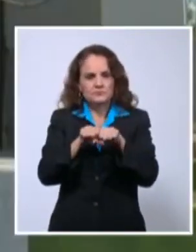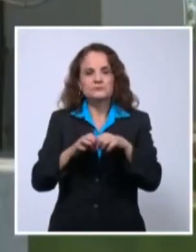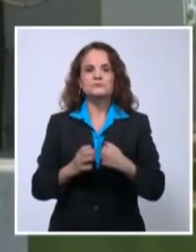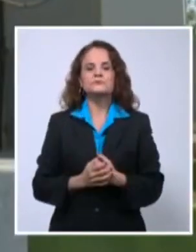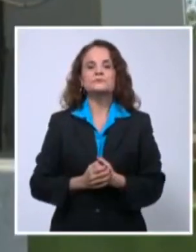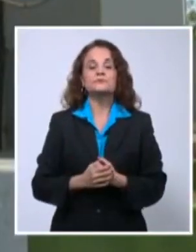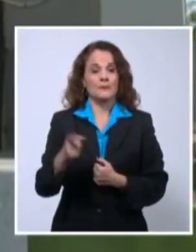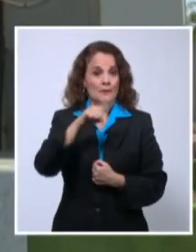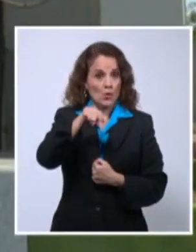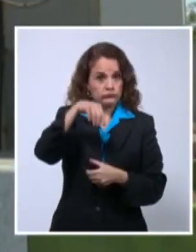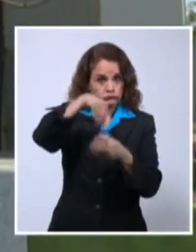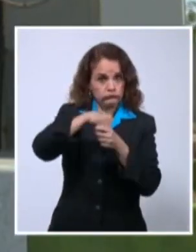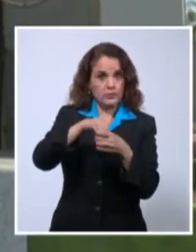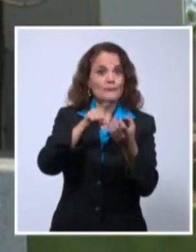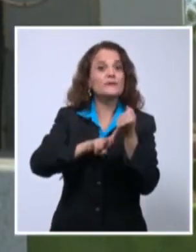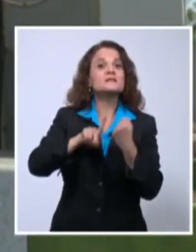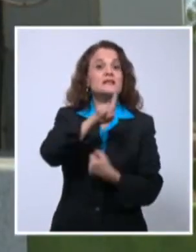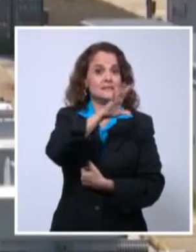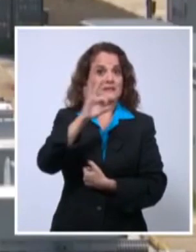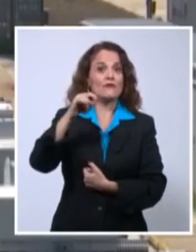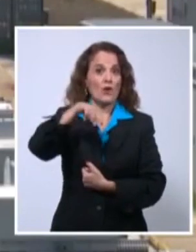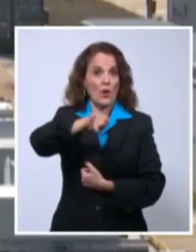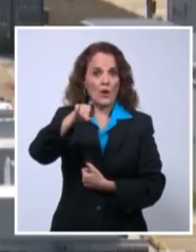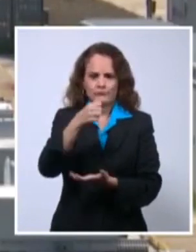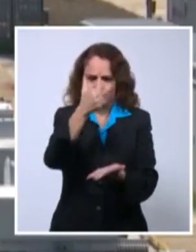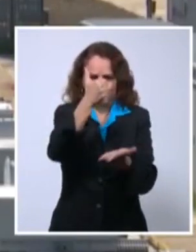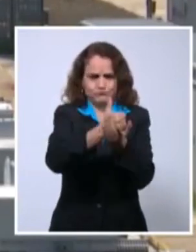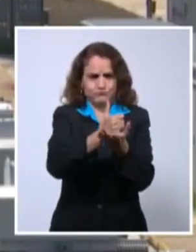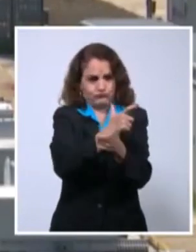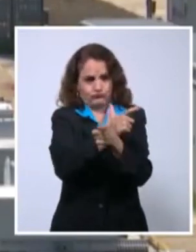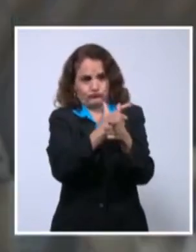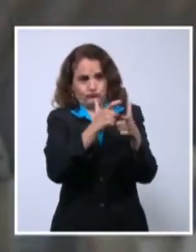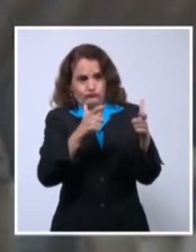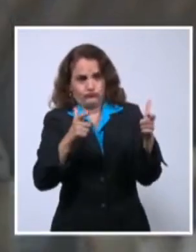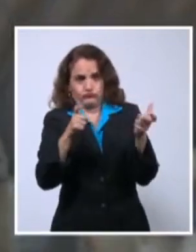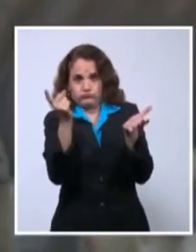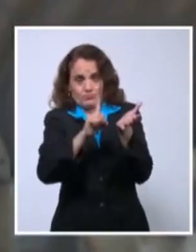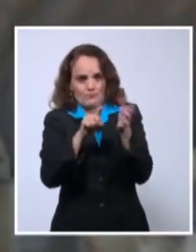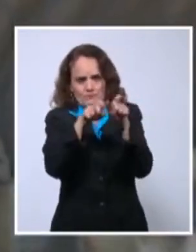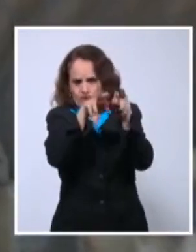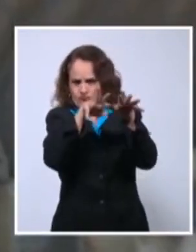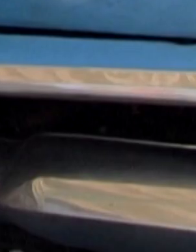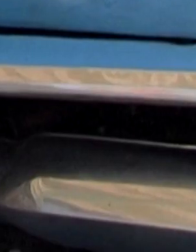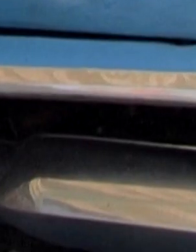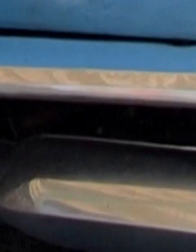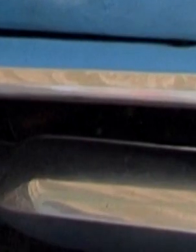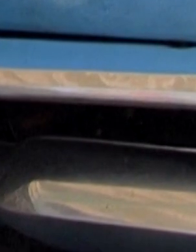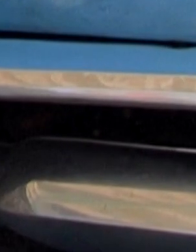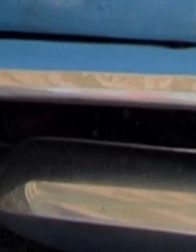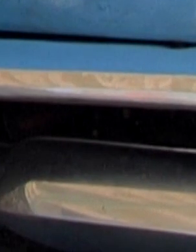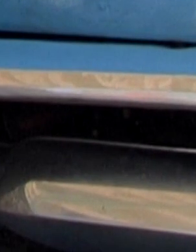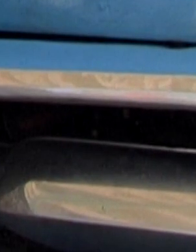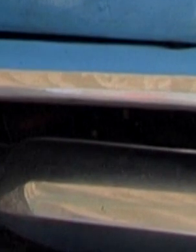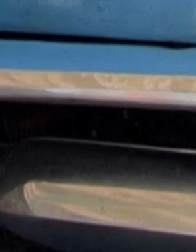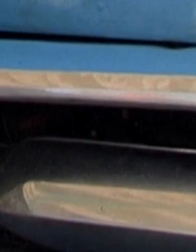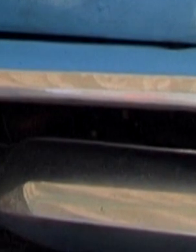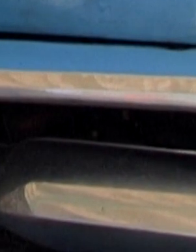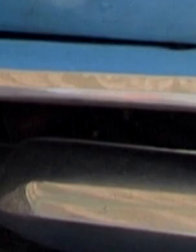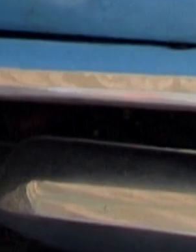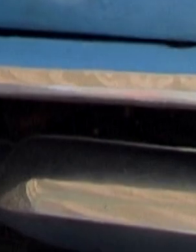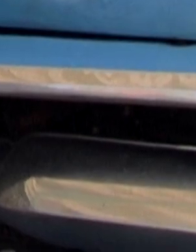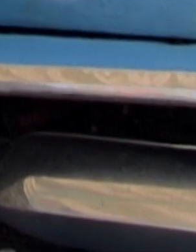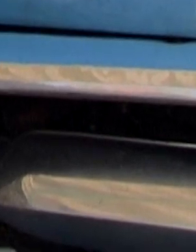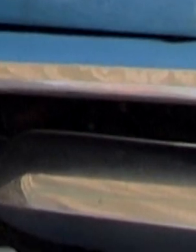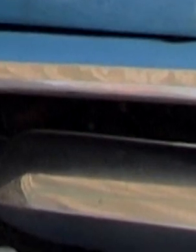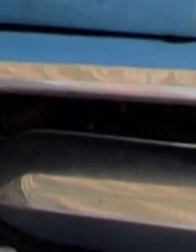el desmedido aumento del servicio eléctrico tendrá un mayor impacto en el 30% de los cubanos que no trabajan para el Estado, quienes no